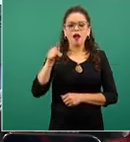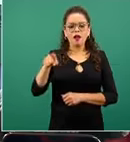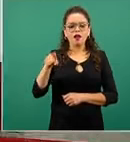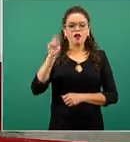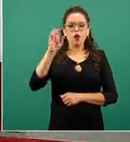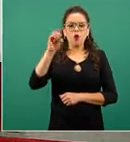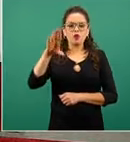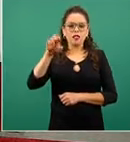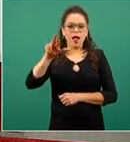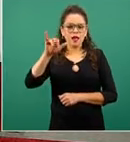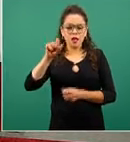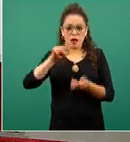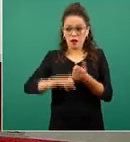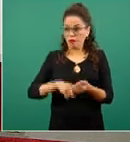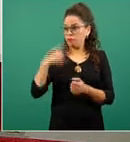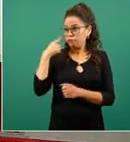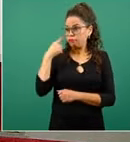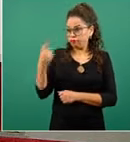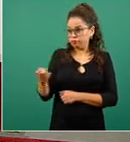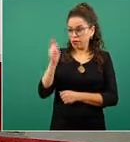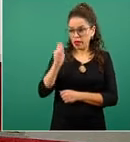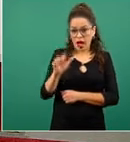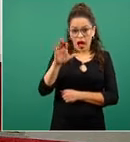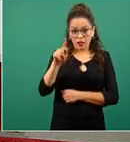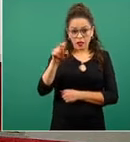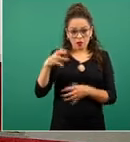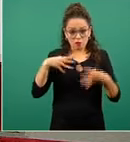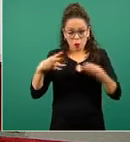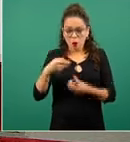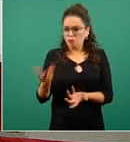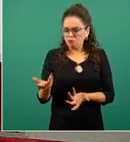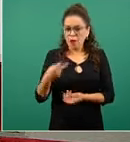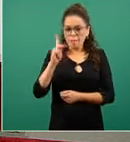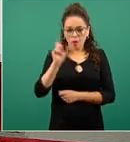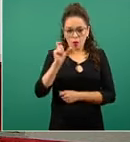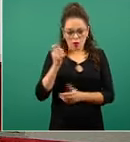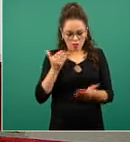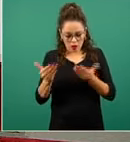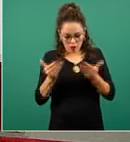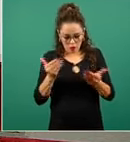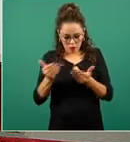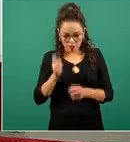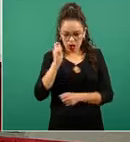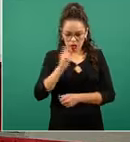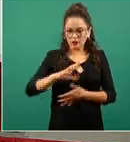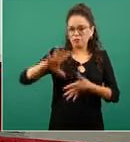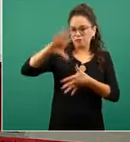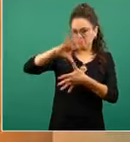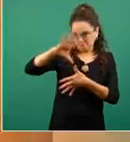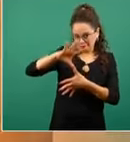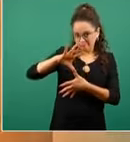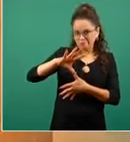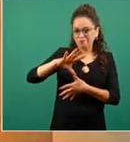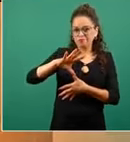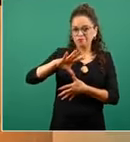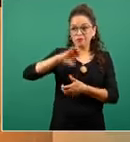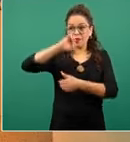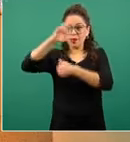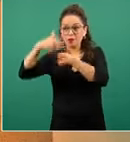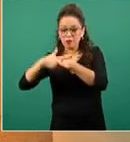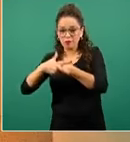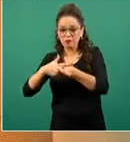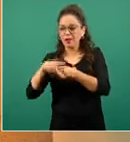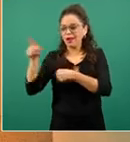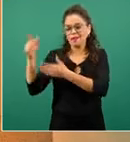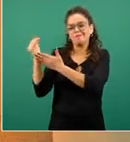tengan epidemias activas, pero cuando se comparan con las de América del Norte, Europa y América del Sur, pues obviamente su intensidad es